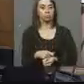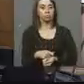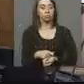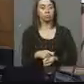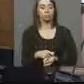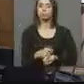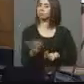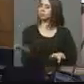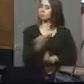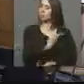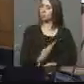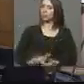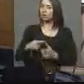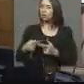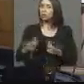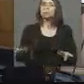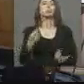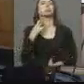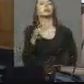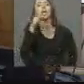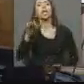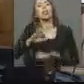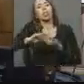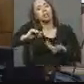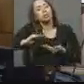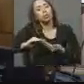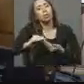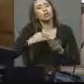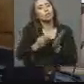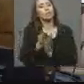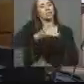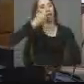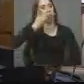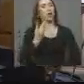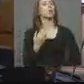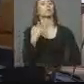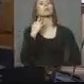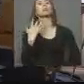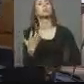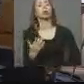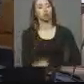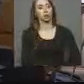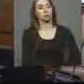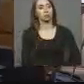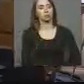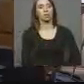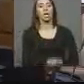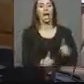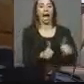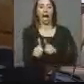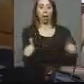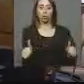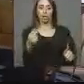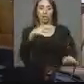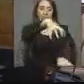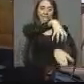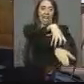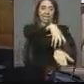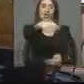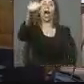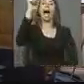Entonces, presidente, ¿por qué digo esto? Disculpe que haga esta introducción, pero ¿por qué digo esto? Porque mientras nuestras autoridades, nuestra región ayer,